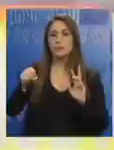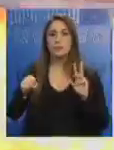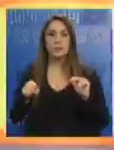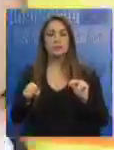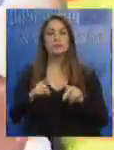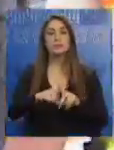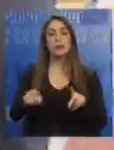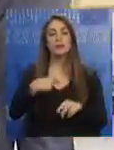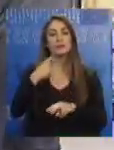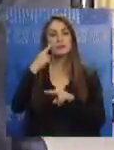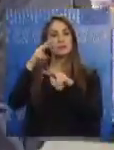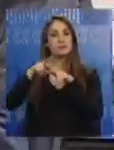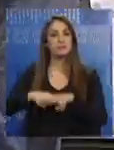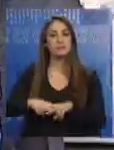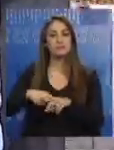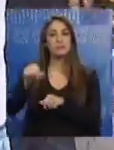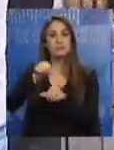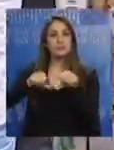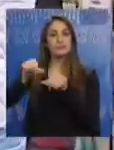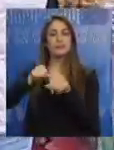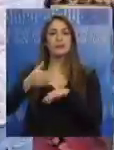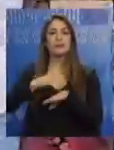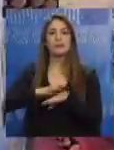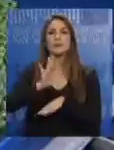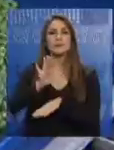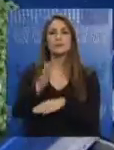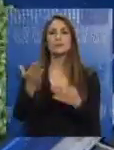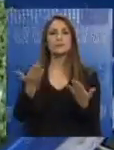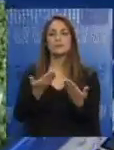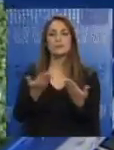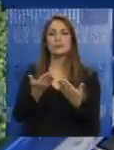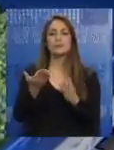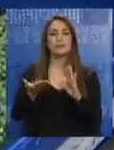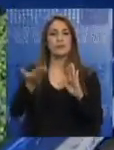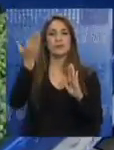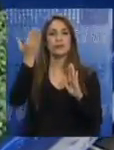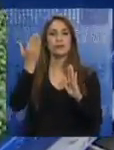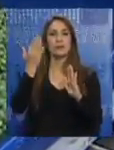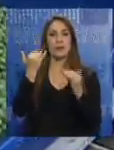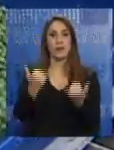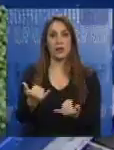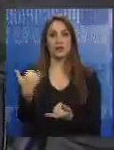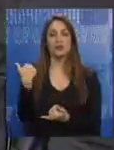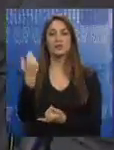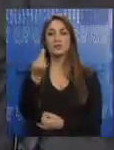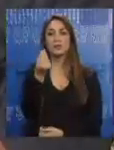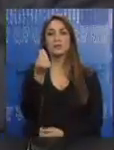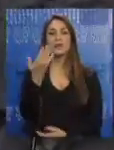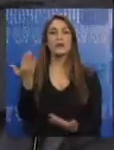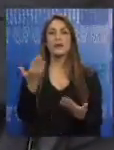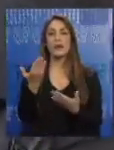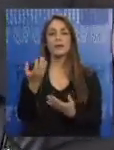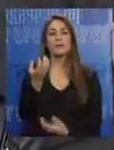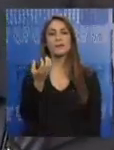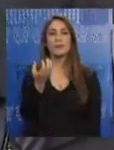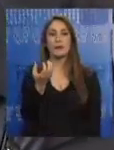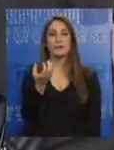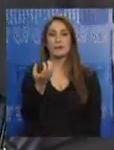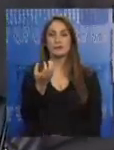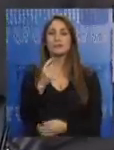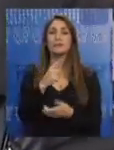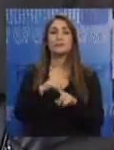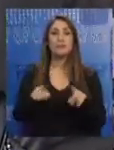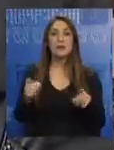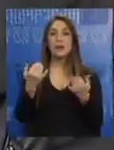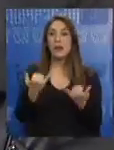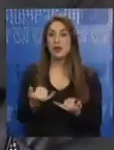se verificó que no hubo alteraciones de precios, pero hubo denuncias de que distribuidores mayoristas han incrementado el precio de las papas. Estas son las sanciones para quienes